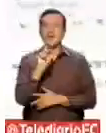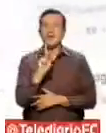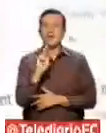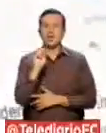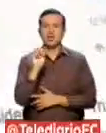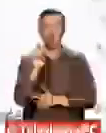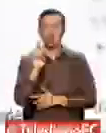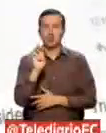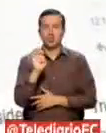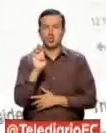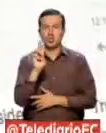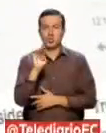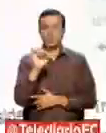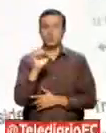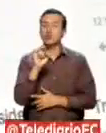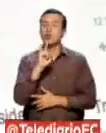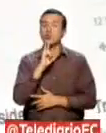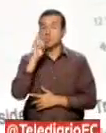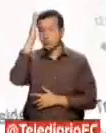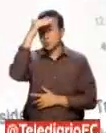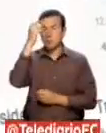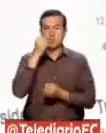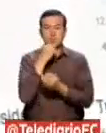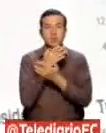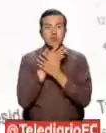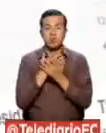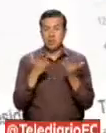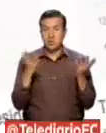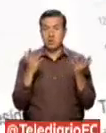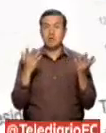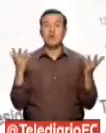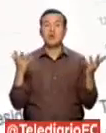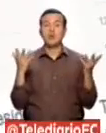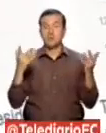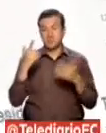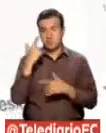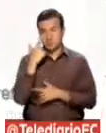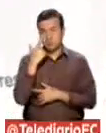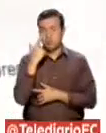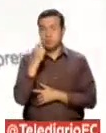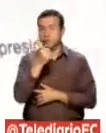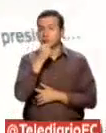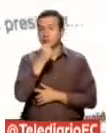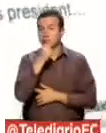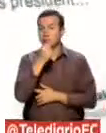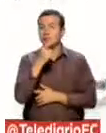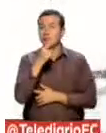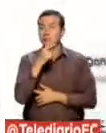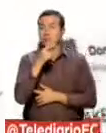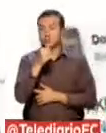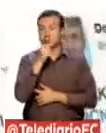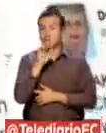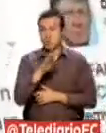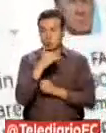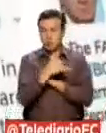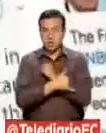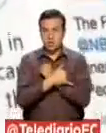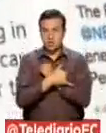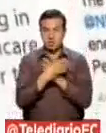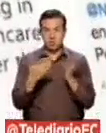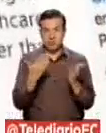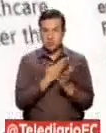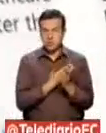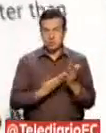popularizado por el presidente de los Estados Unidos, Donald Trump, cuando lo usó para describir la cobertura que hacía de él la prensa en su país. El